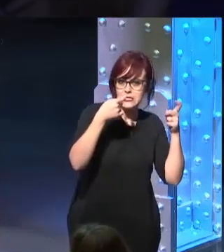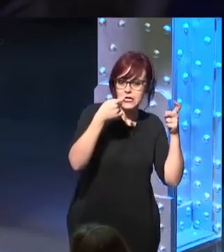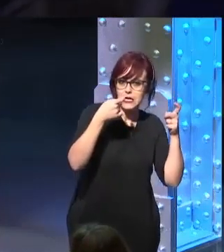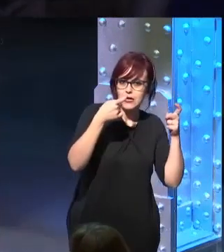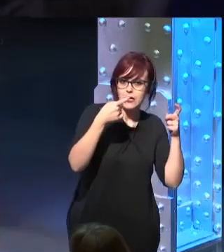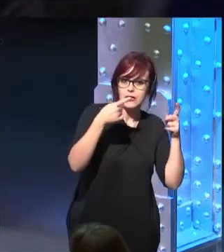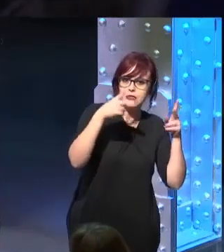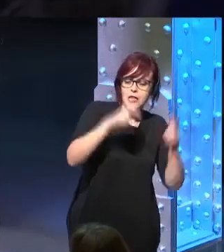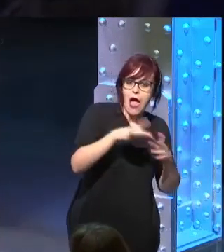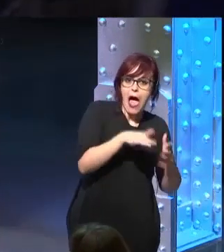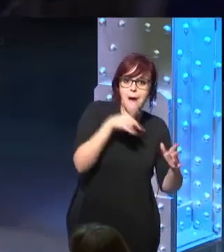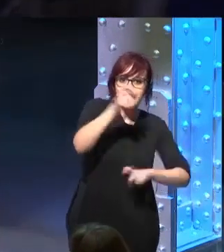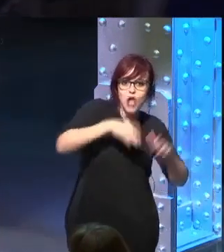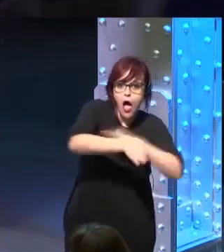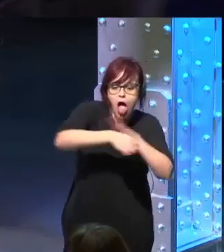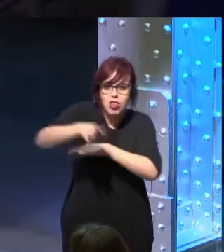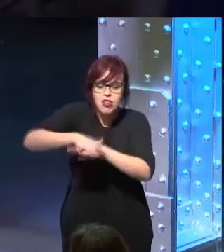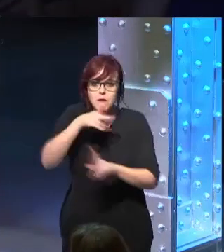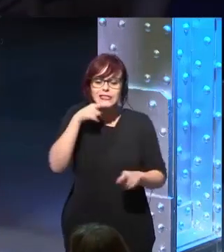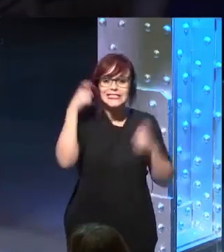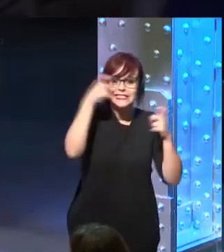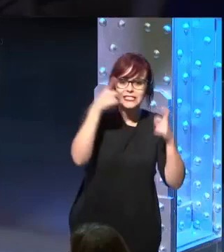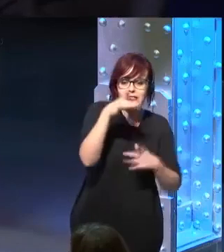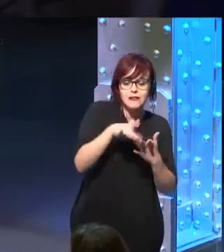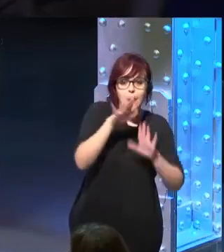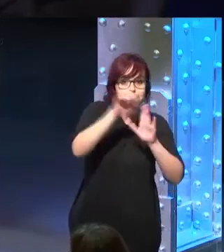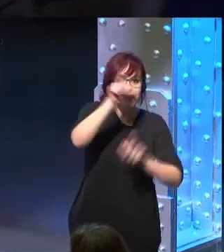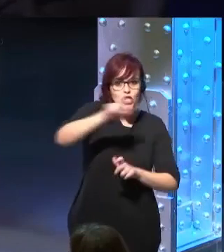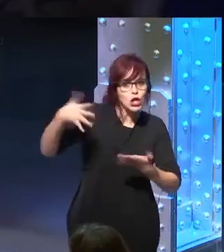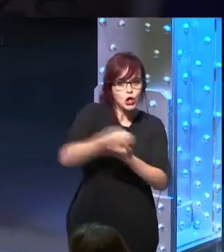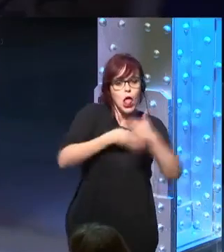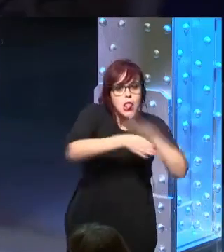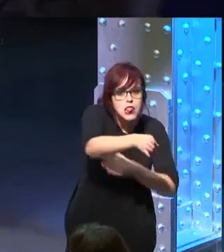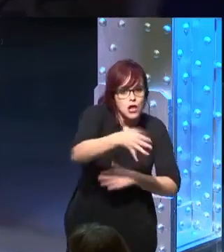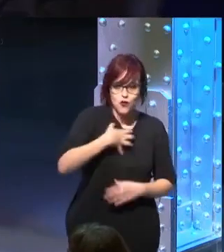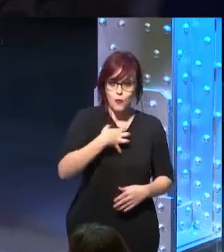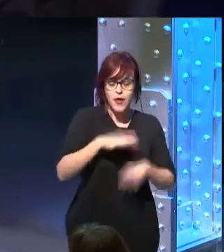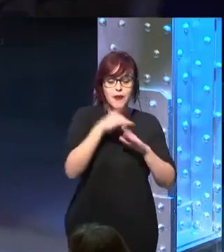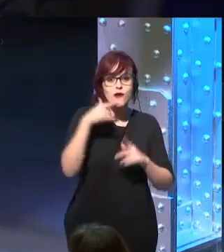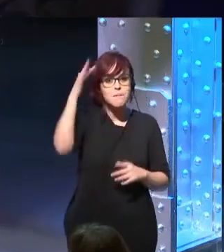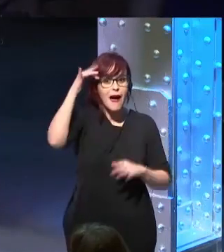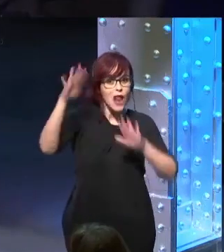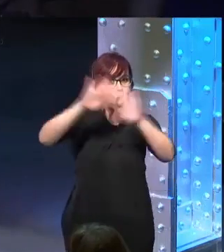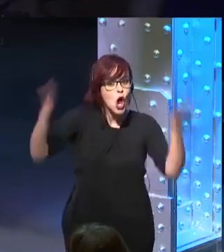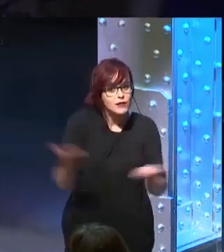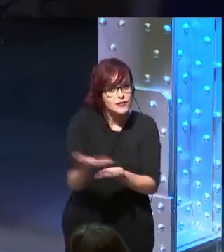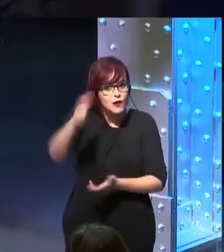acceder algunas personas y no todo el mundo. Y dentro del imaginario